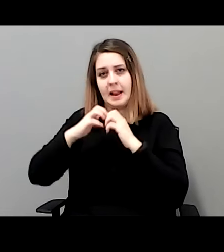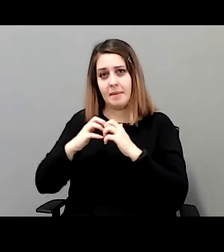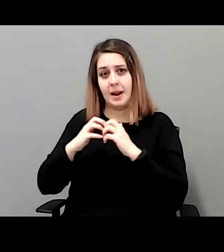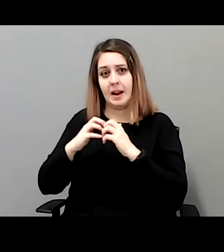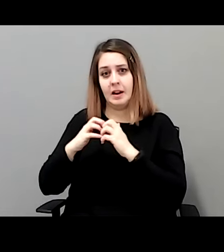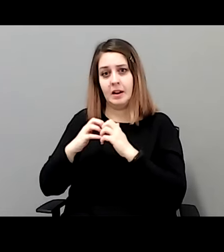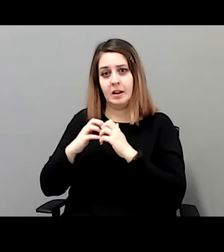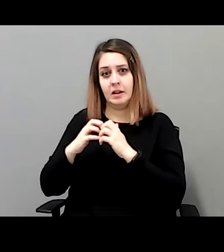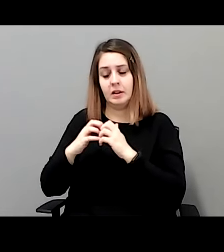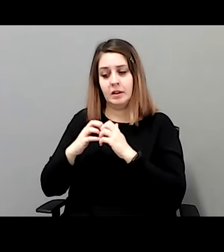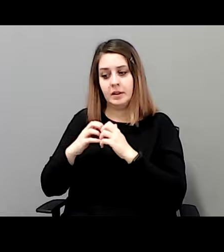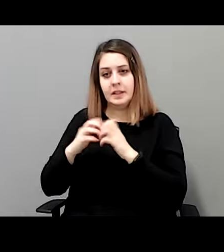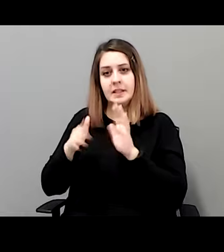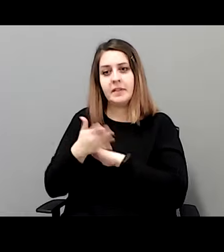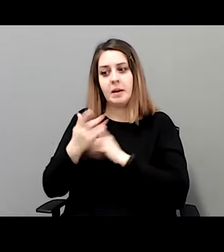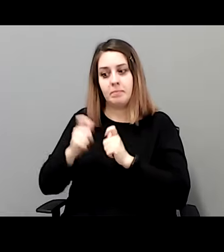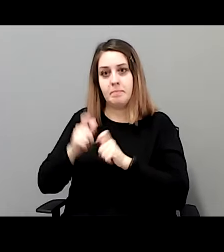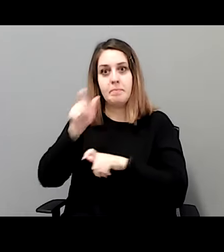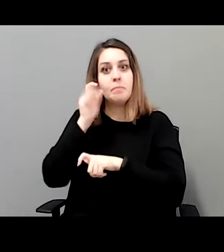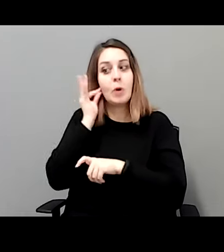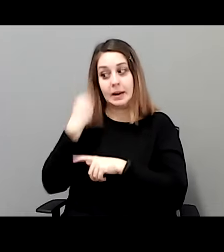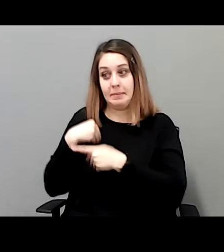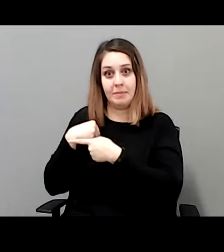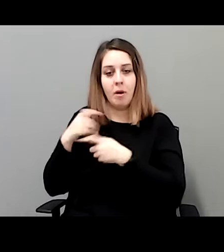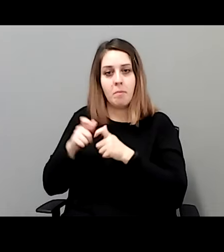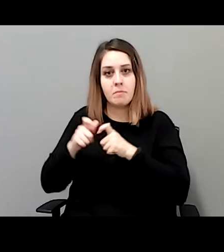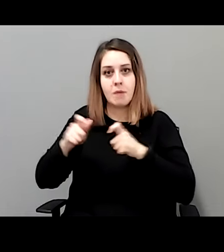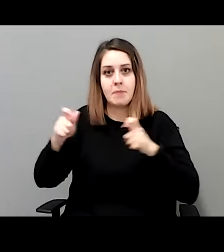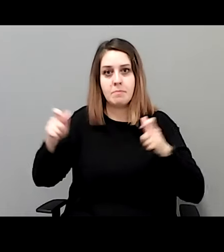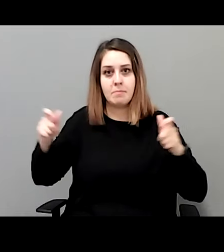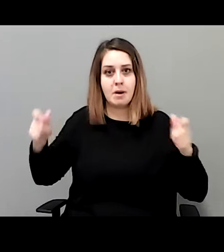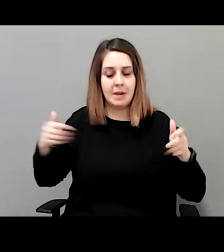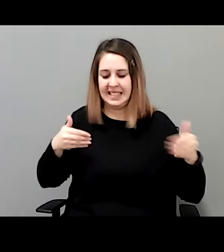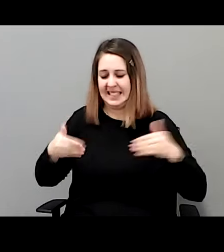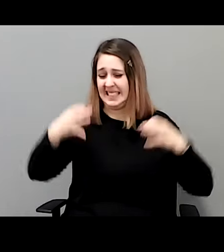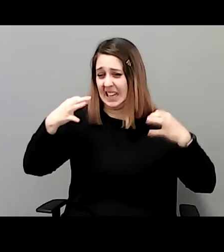broten más mujeres como ella. Estoy segura que son muchas y brotarán más.